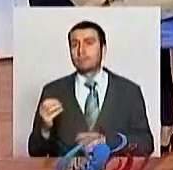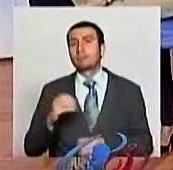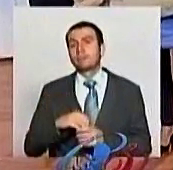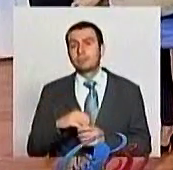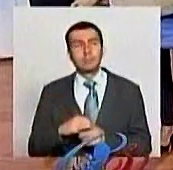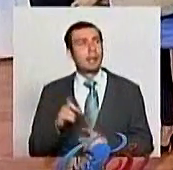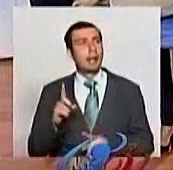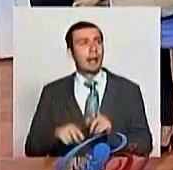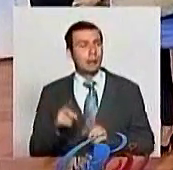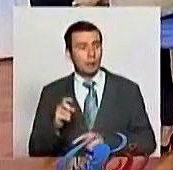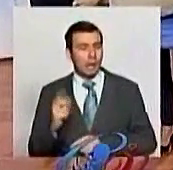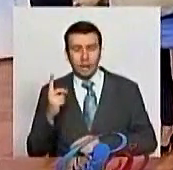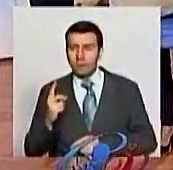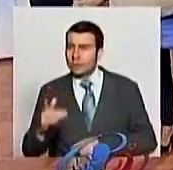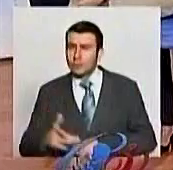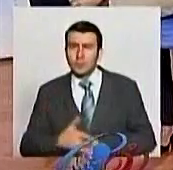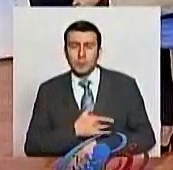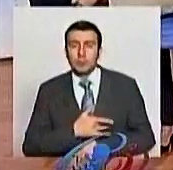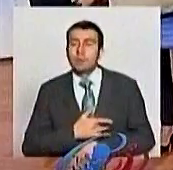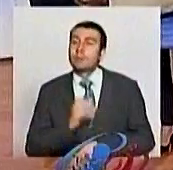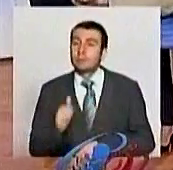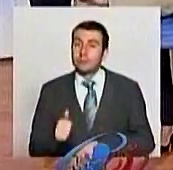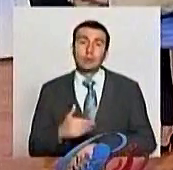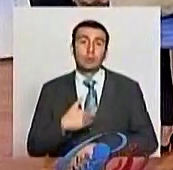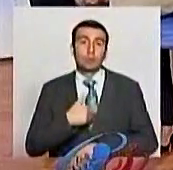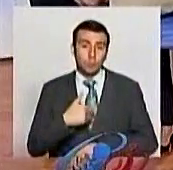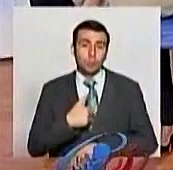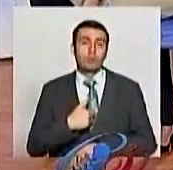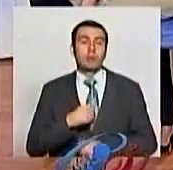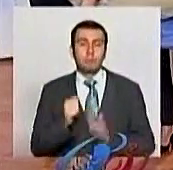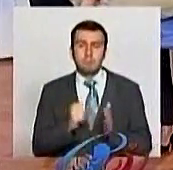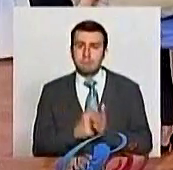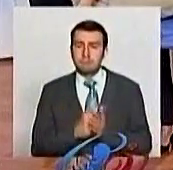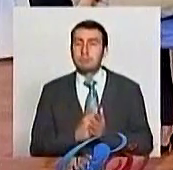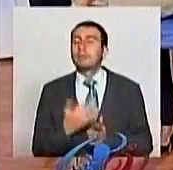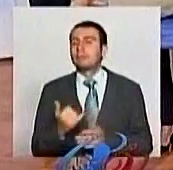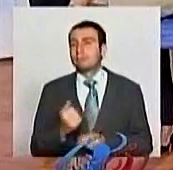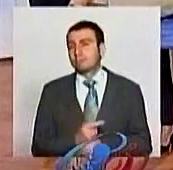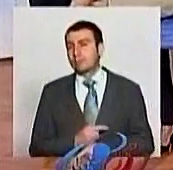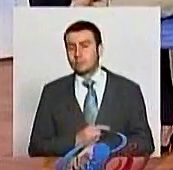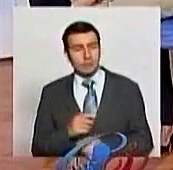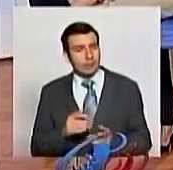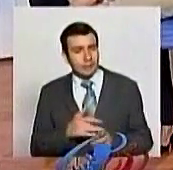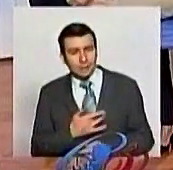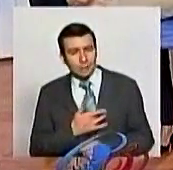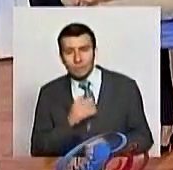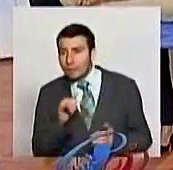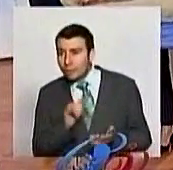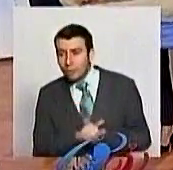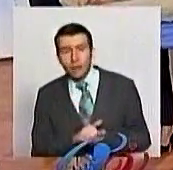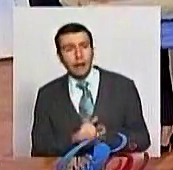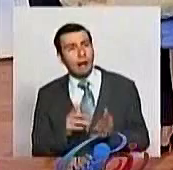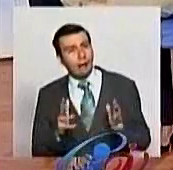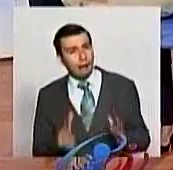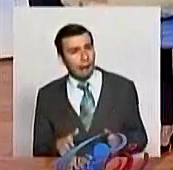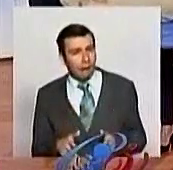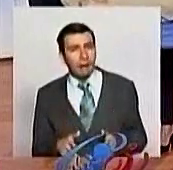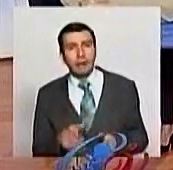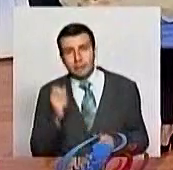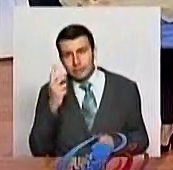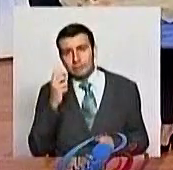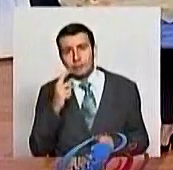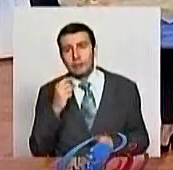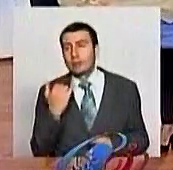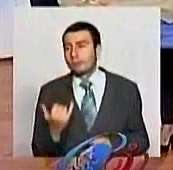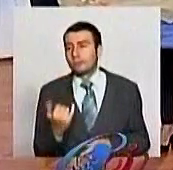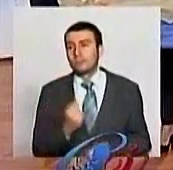cierto estímulo que va al corazón y le da taquicardia y palpitaciones y los mismos síntomas que podría tener un paciente con